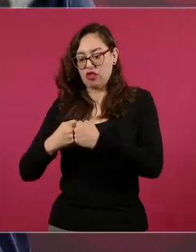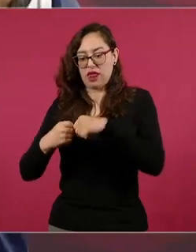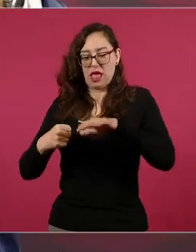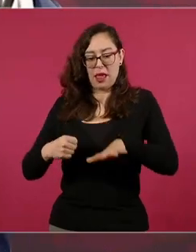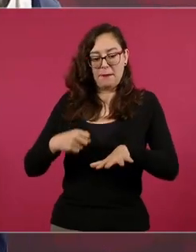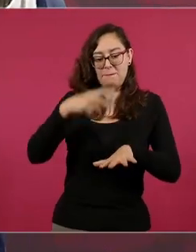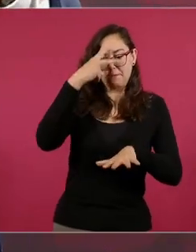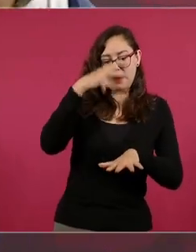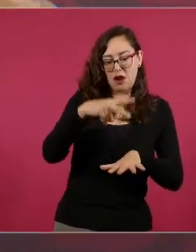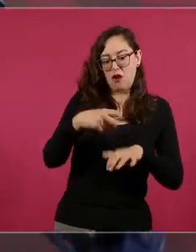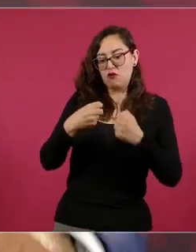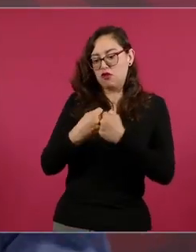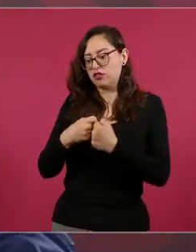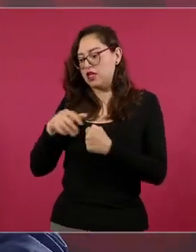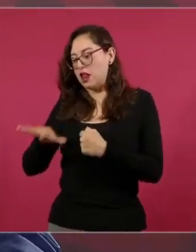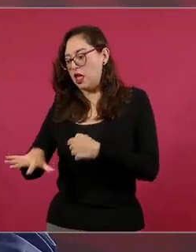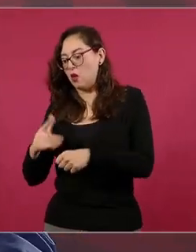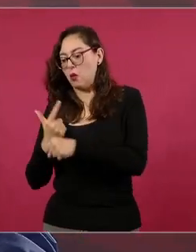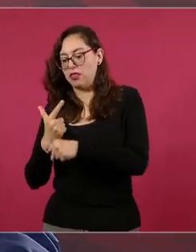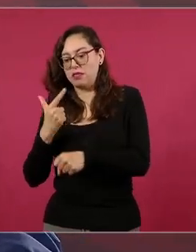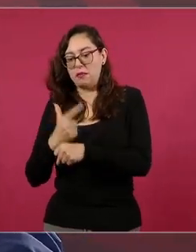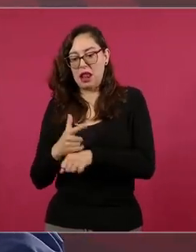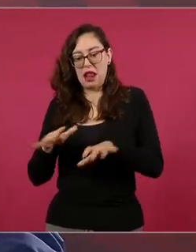pasan del lado guatemalteco.